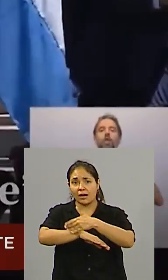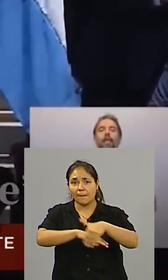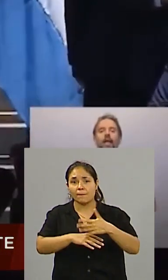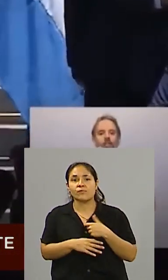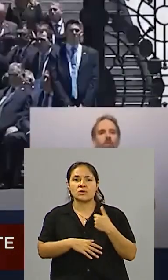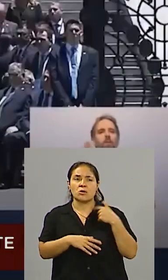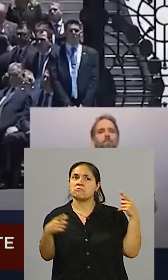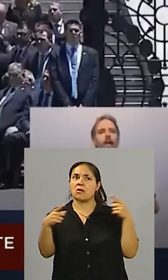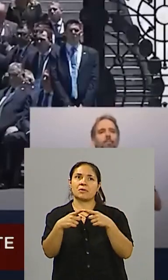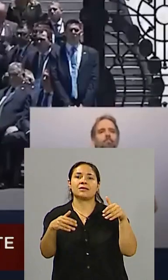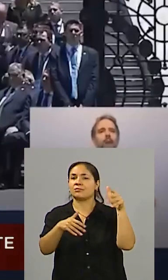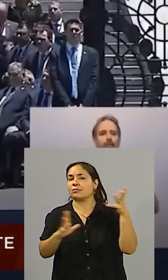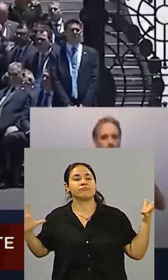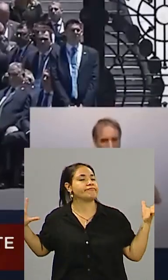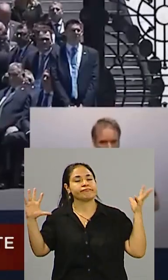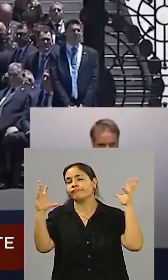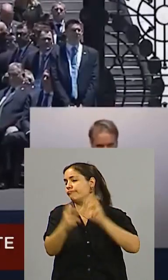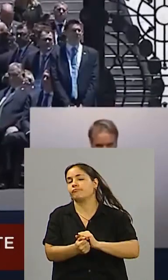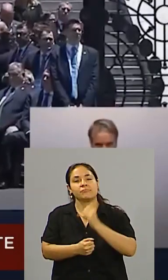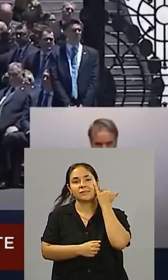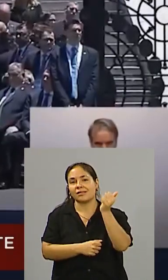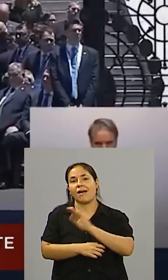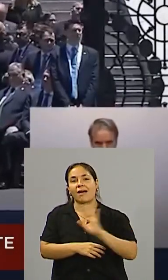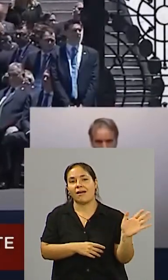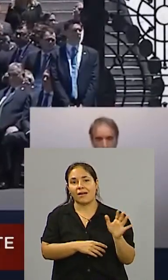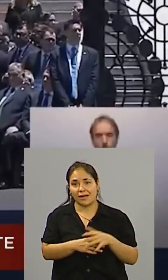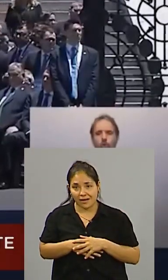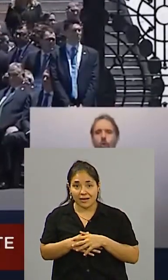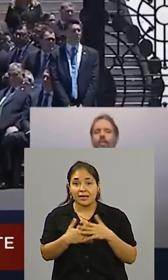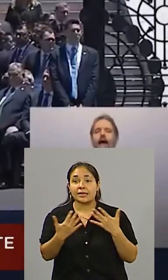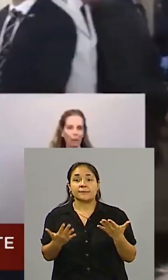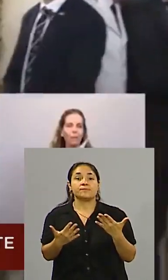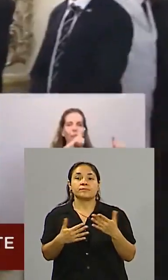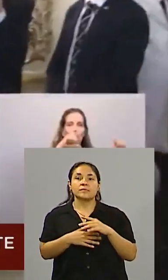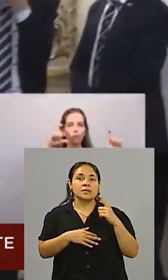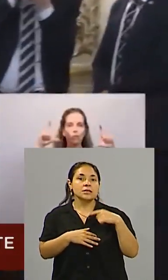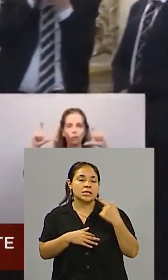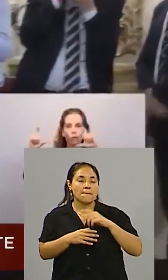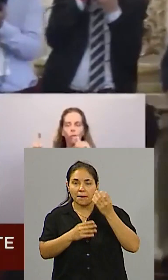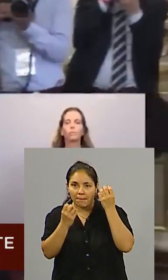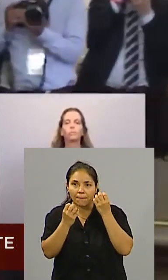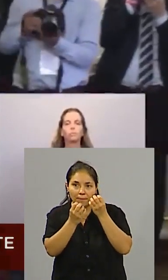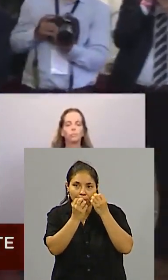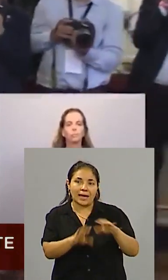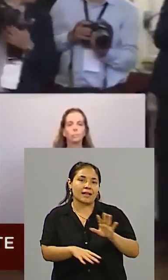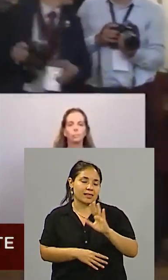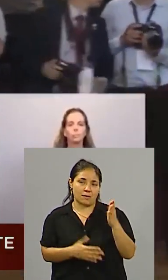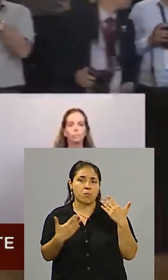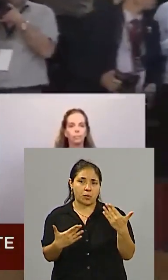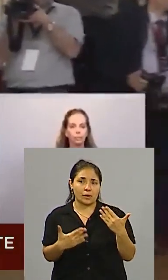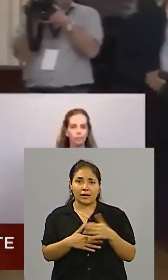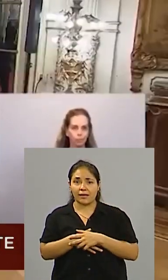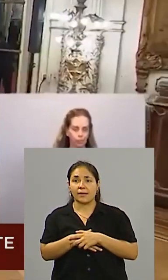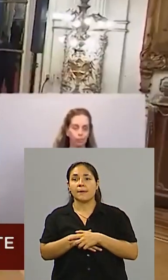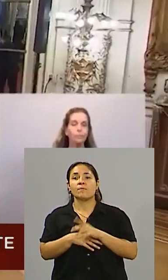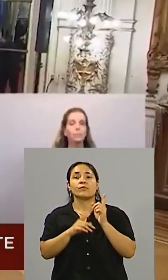todo. No puedo perder más, siempre se puede perder más, pero eso no entra en el razonamiento. Y aparte, que para poder hacer un planteo